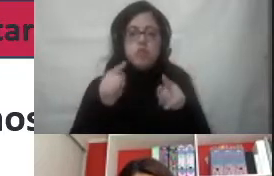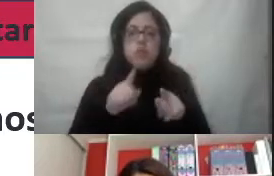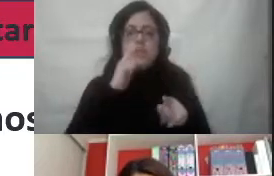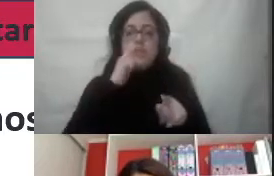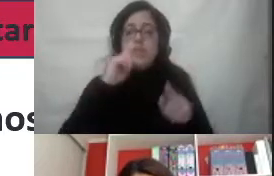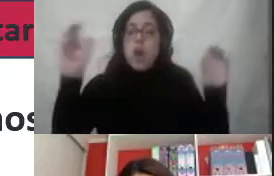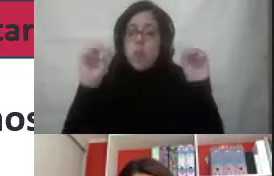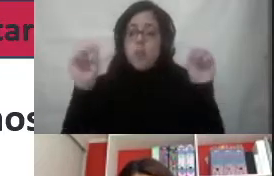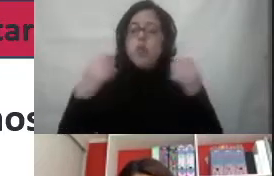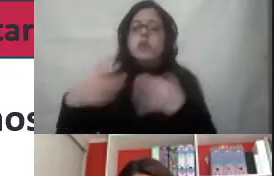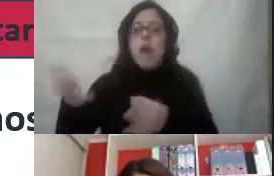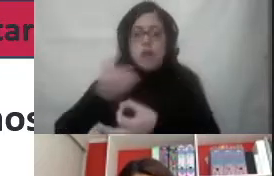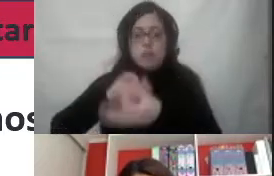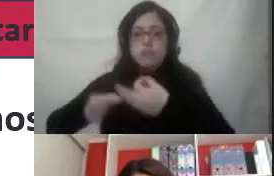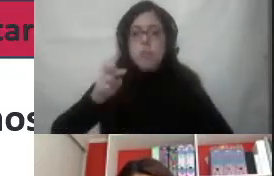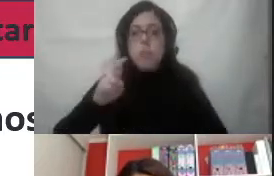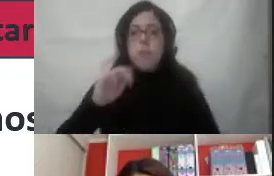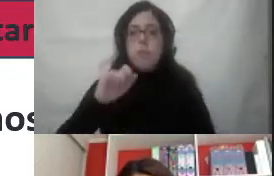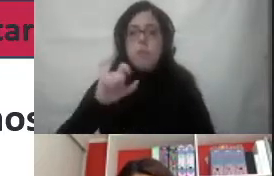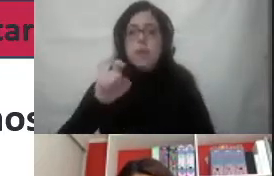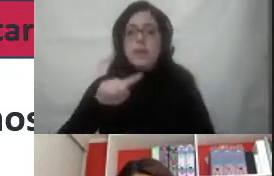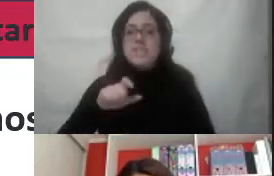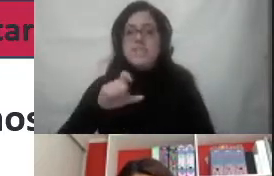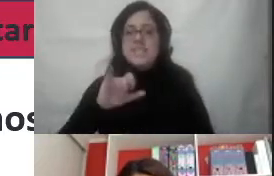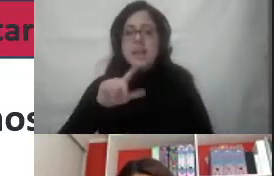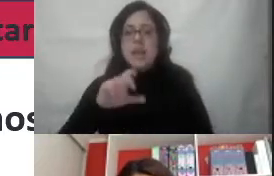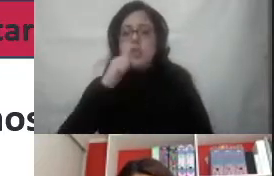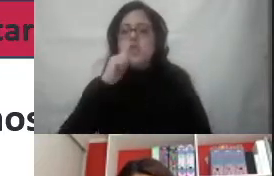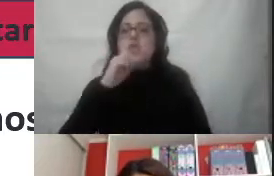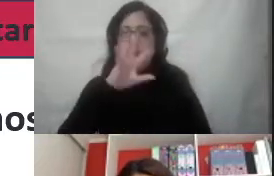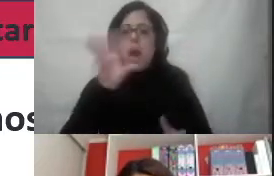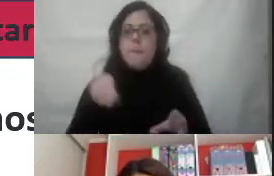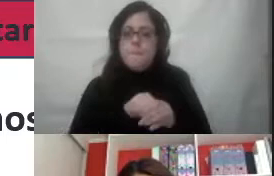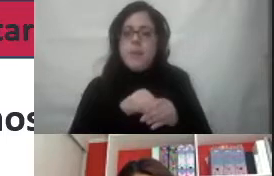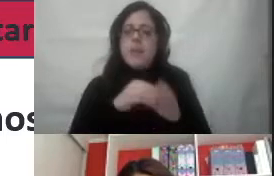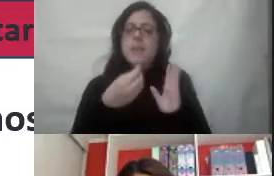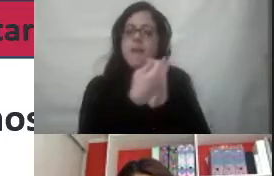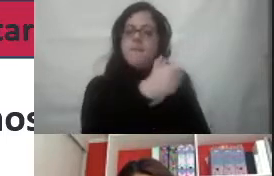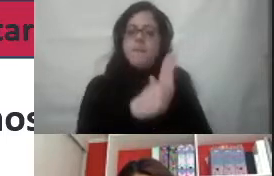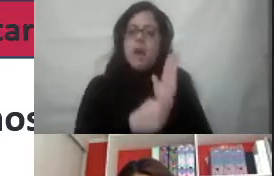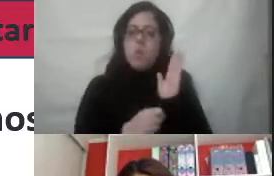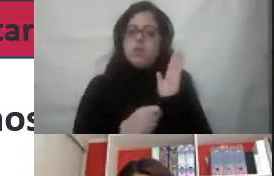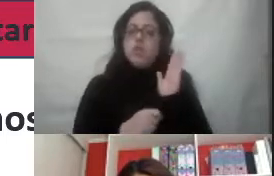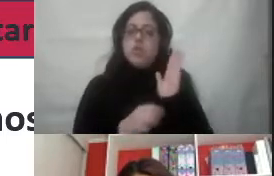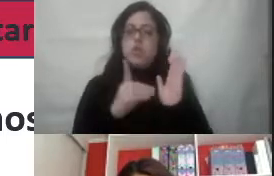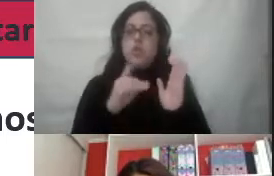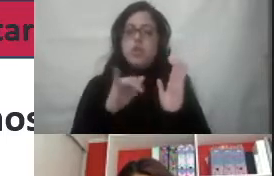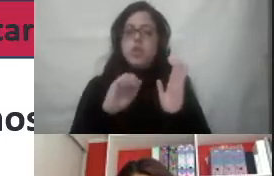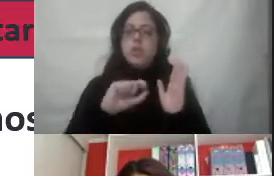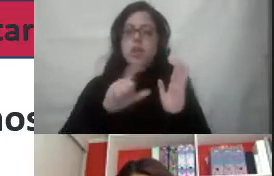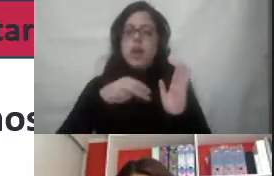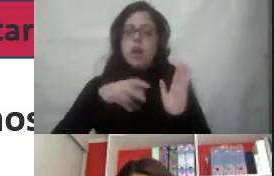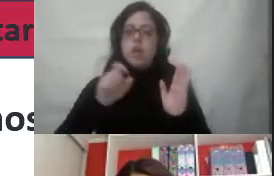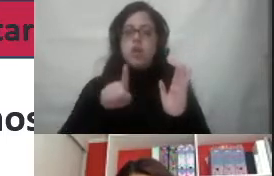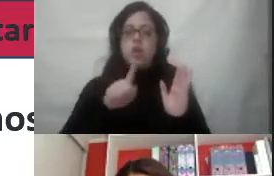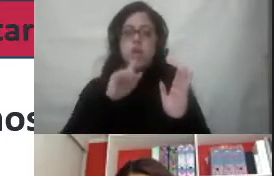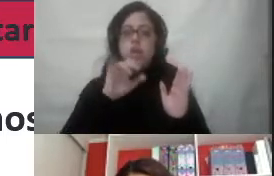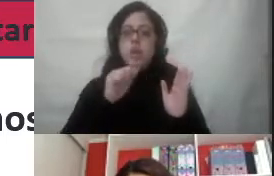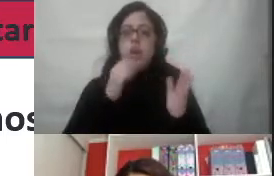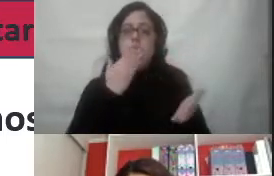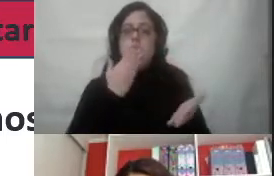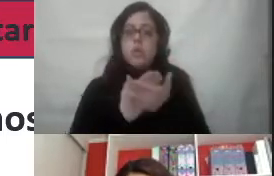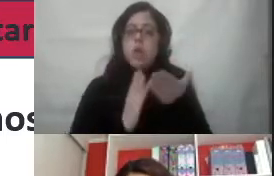que nos menciona Priscila están presentes en nuestra evaluación diagnóstica, cuando empezamos esta secuencia, cuando exploramos los conocimientos,